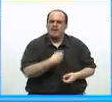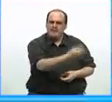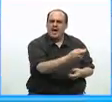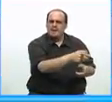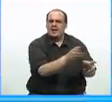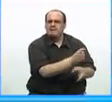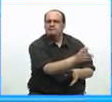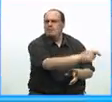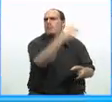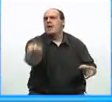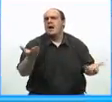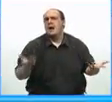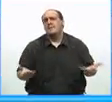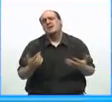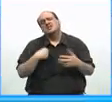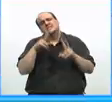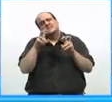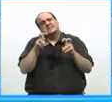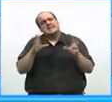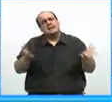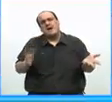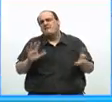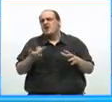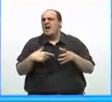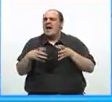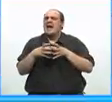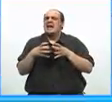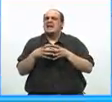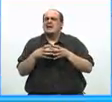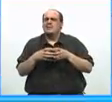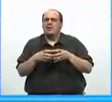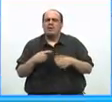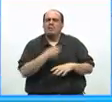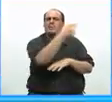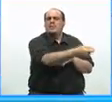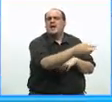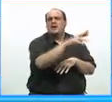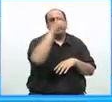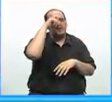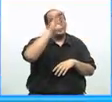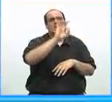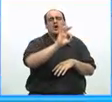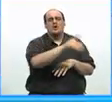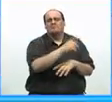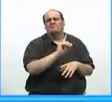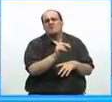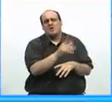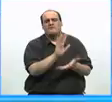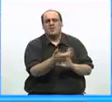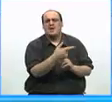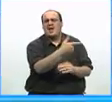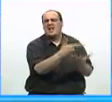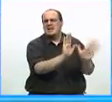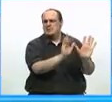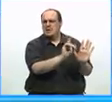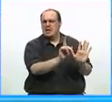pero me parece que pasa más por por que el equipo no no le da tanto la pelota no no le genera tanto para para que él pueda jugar libre